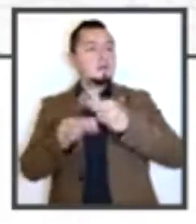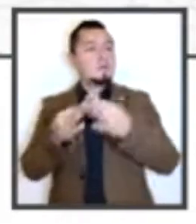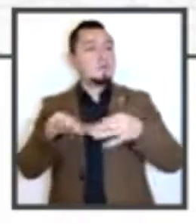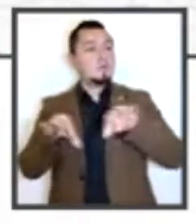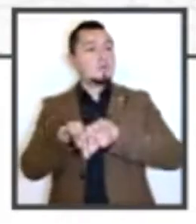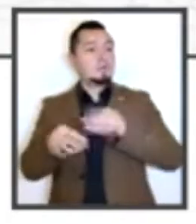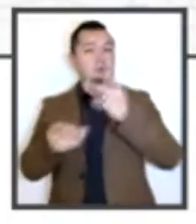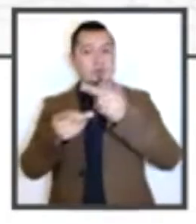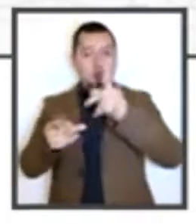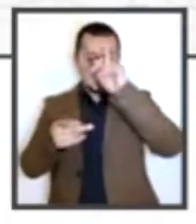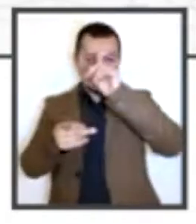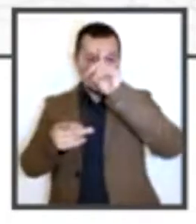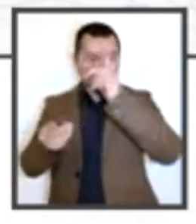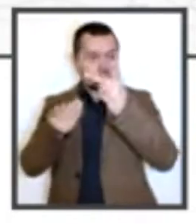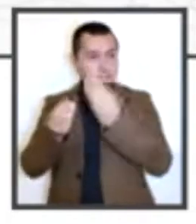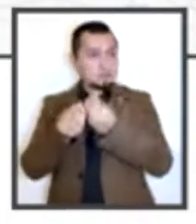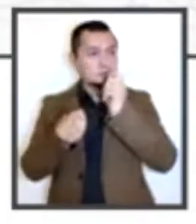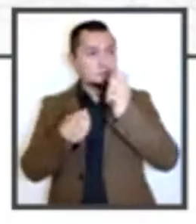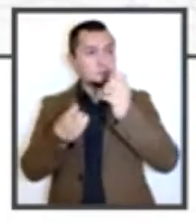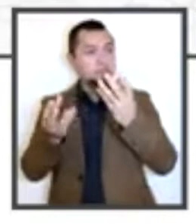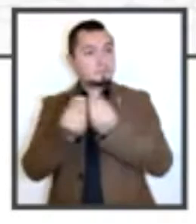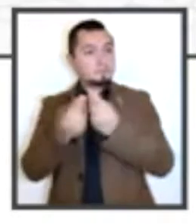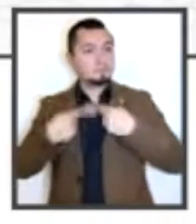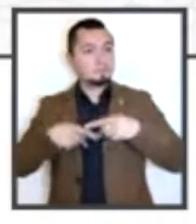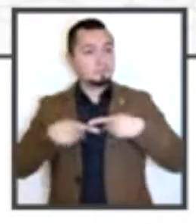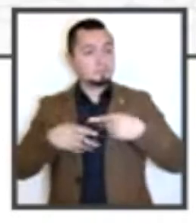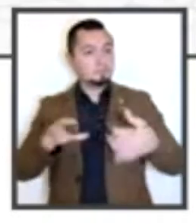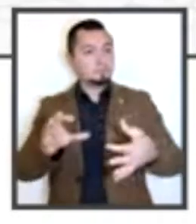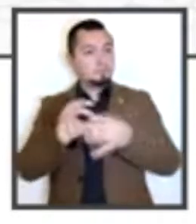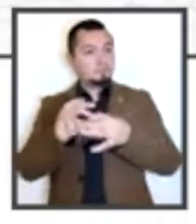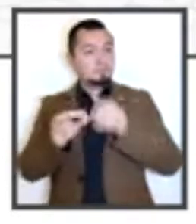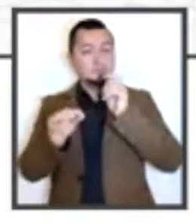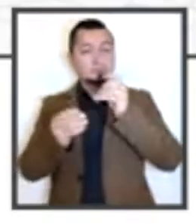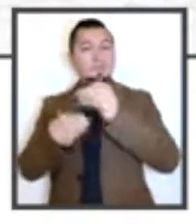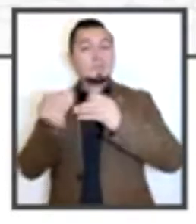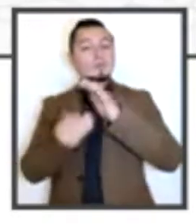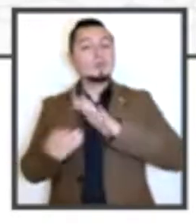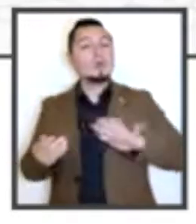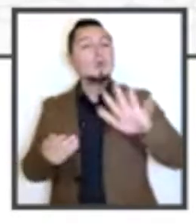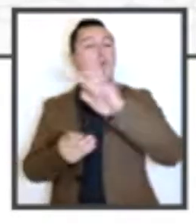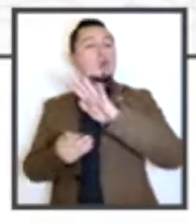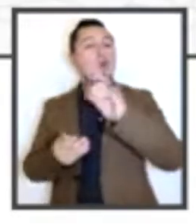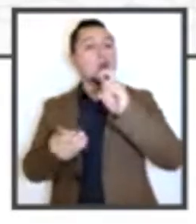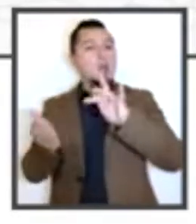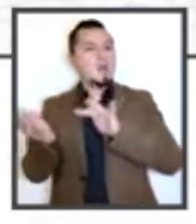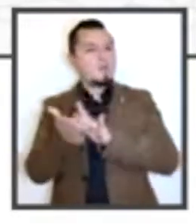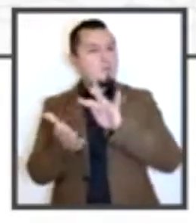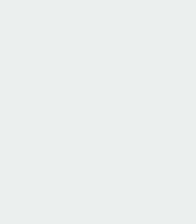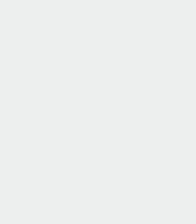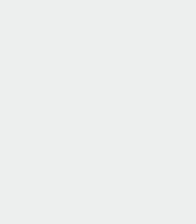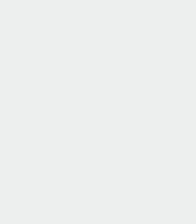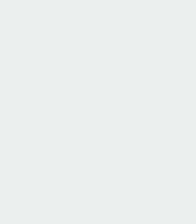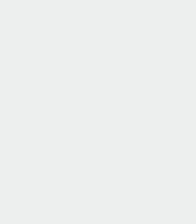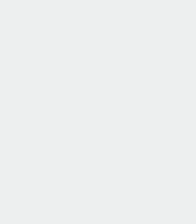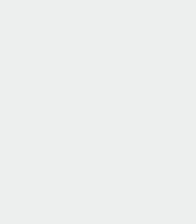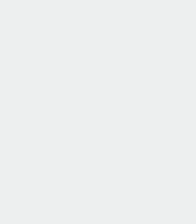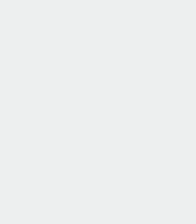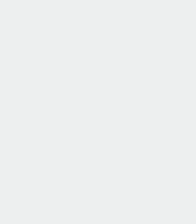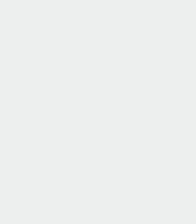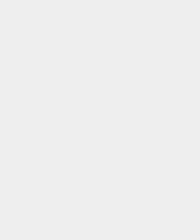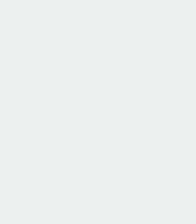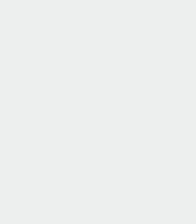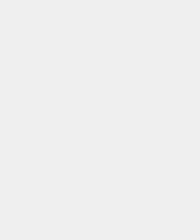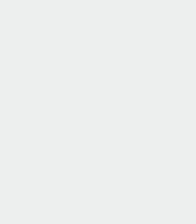especial al Consejo Metropolitano, al Consejo Ciudadano Metropolitano, por todo el apoyo y la supervisión en